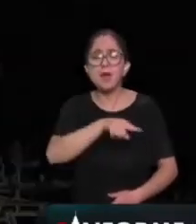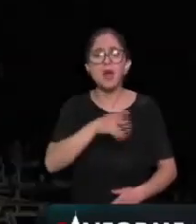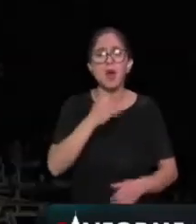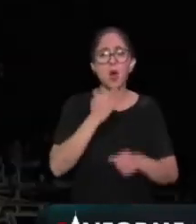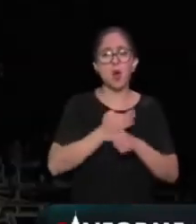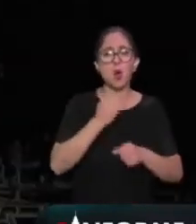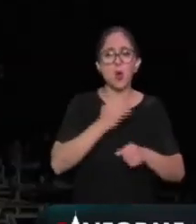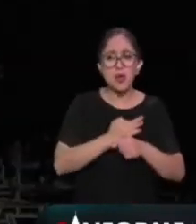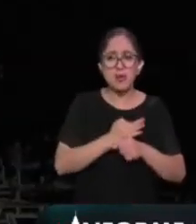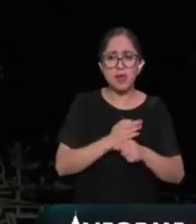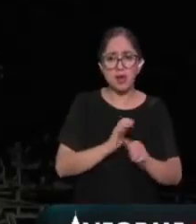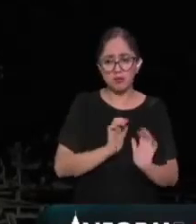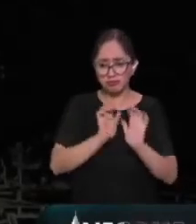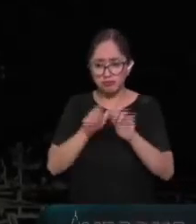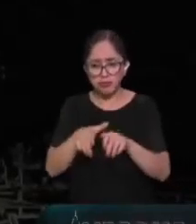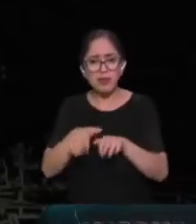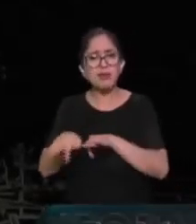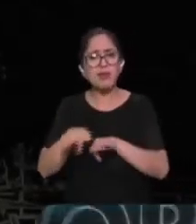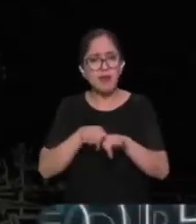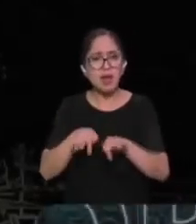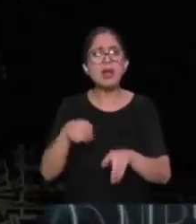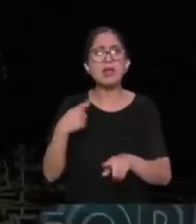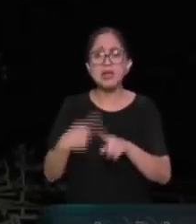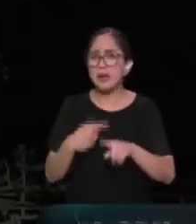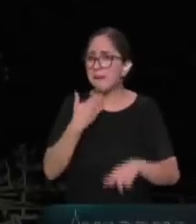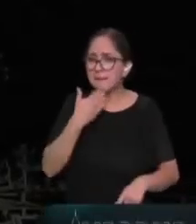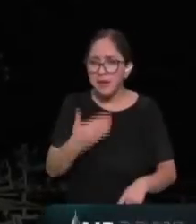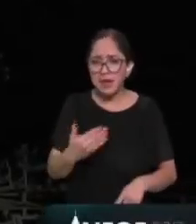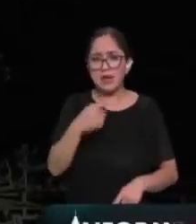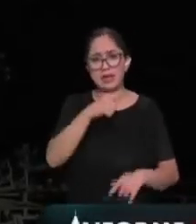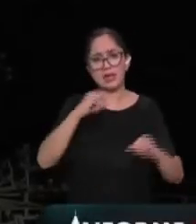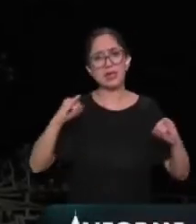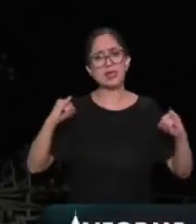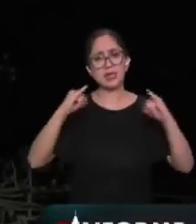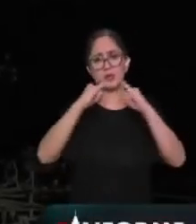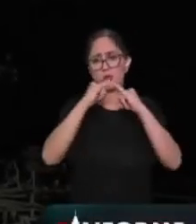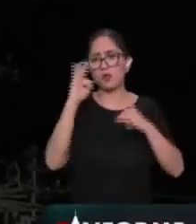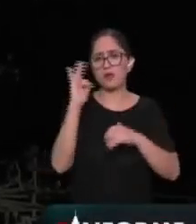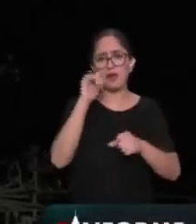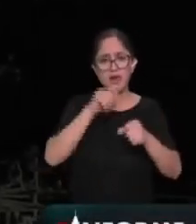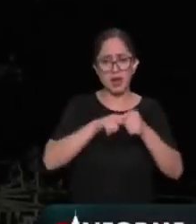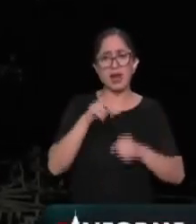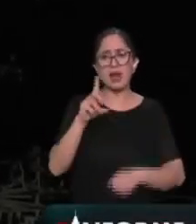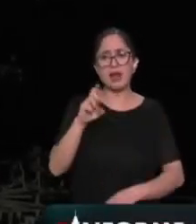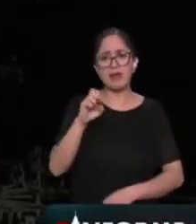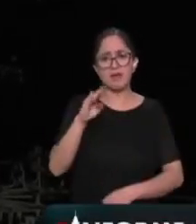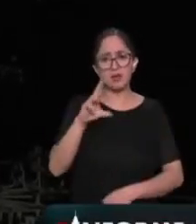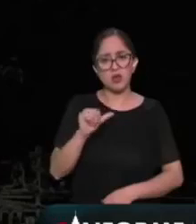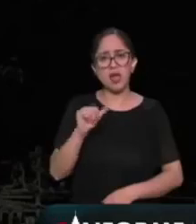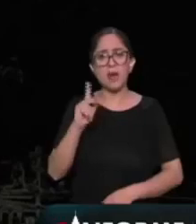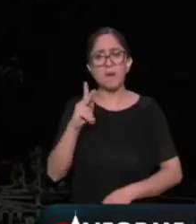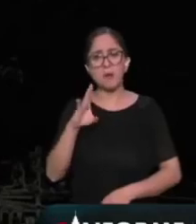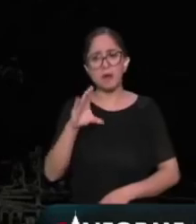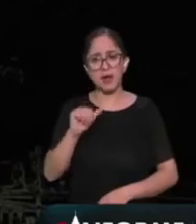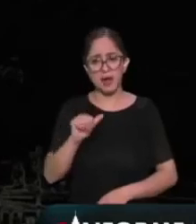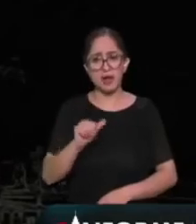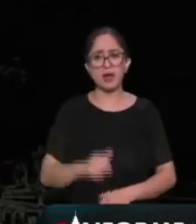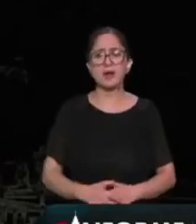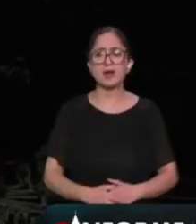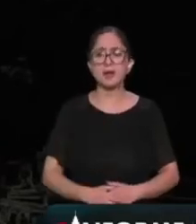trabajando excelentemente bien es el Instituto Federal de Defensoría Pública. Y